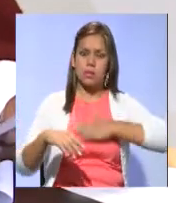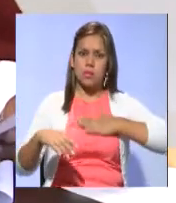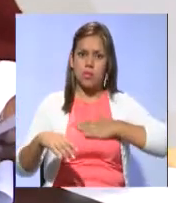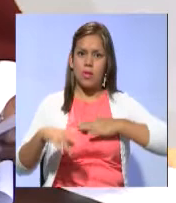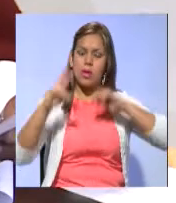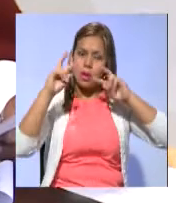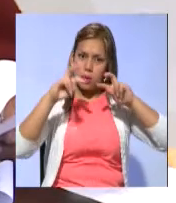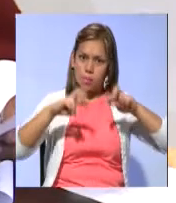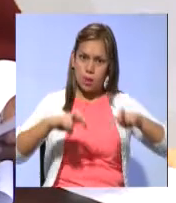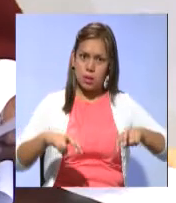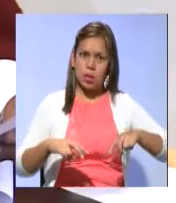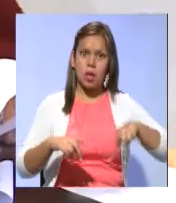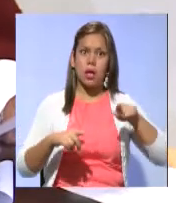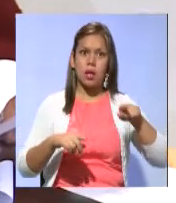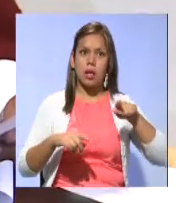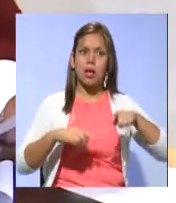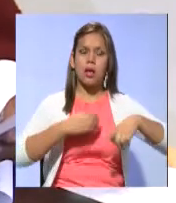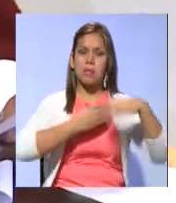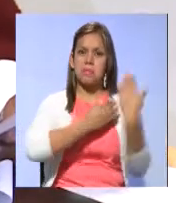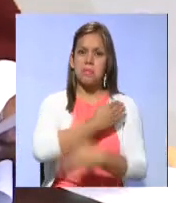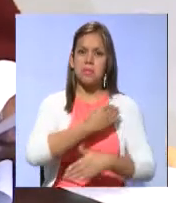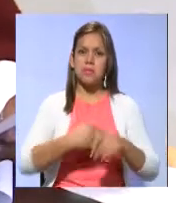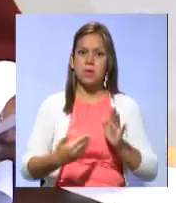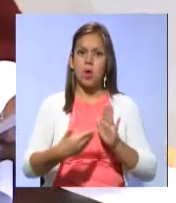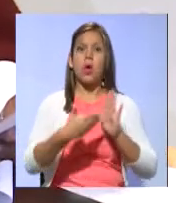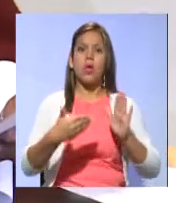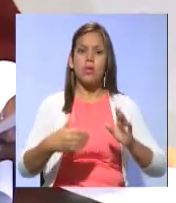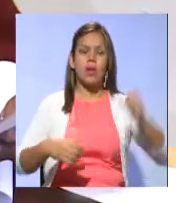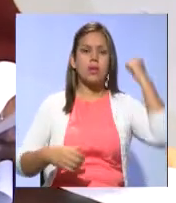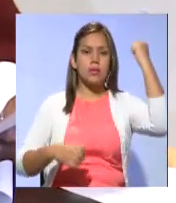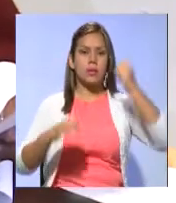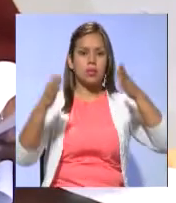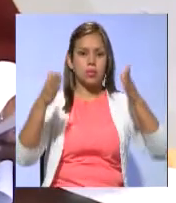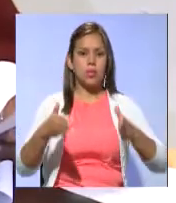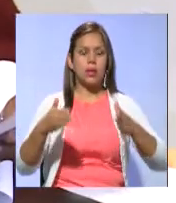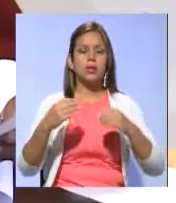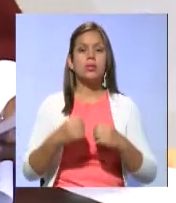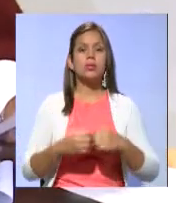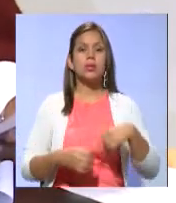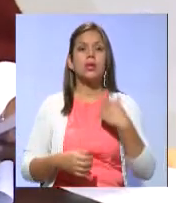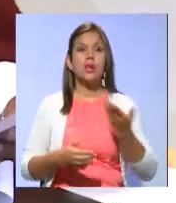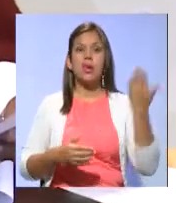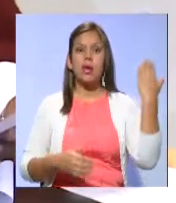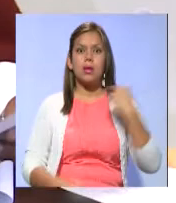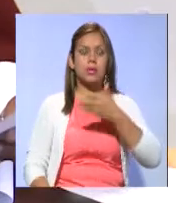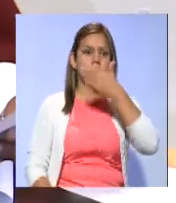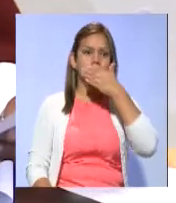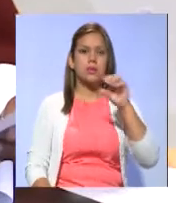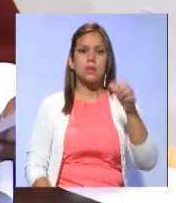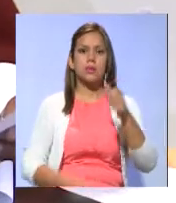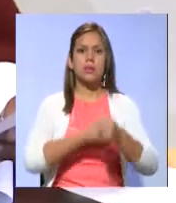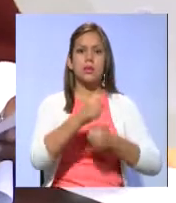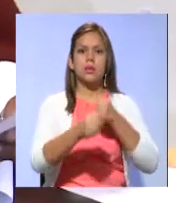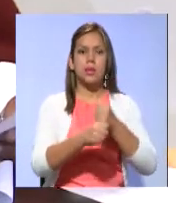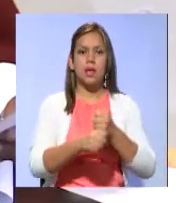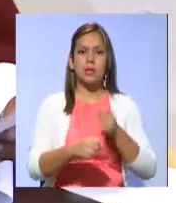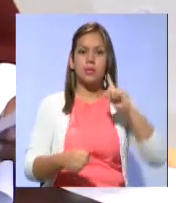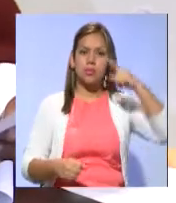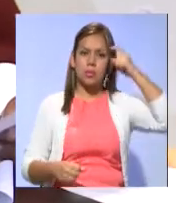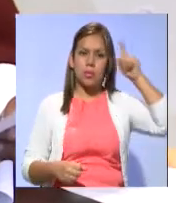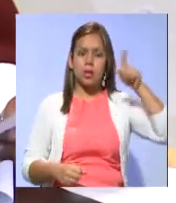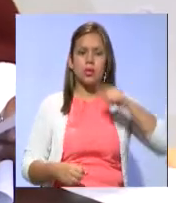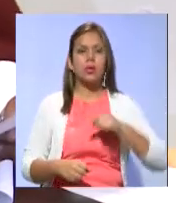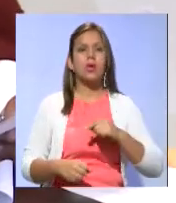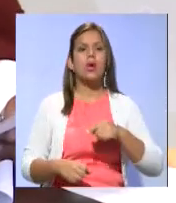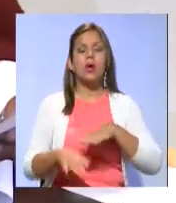a investigar los delitos contra los derechos humanos y la libertad de expresión durante los 10 años del gobierno de